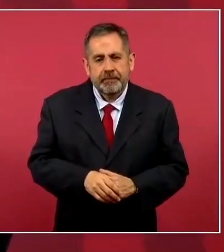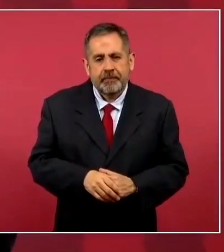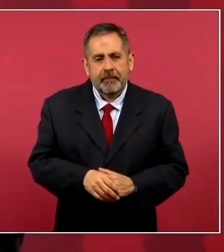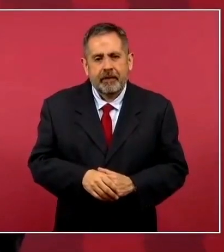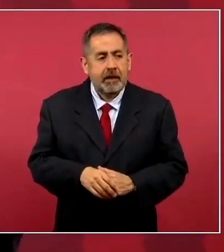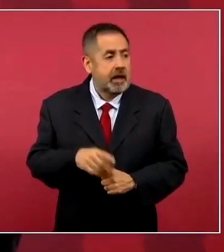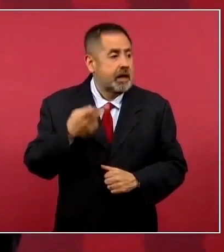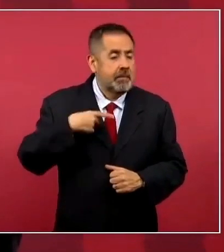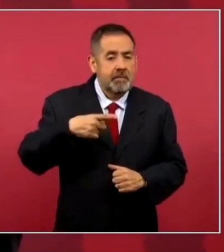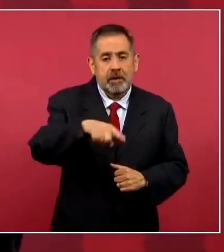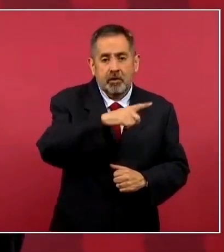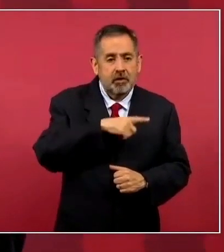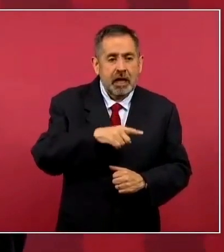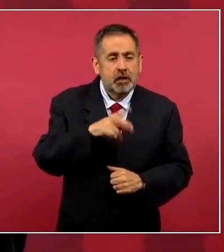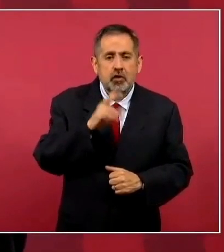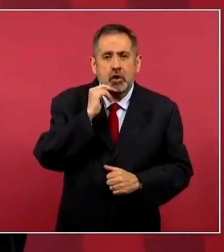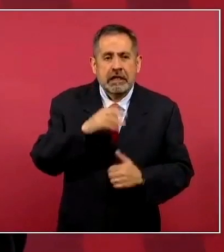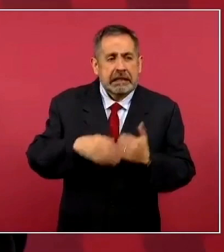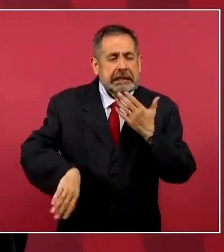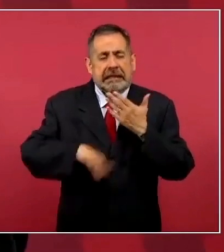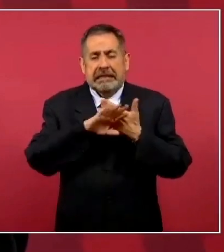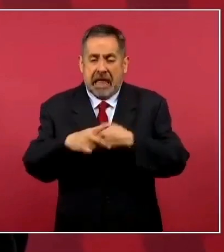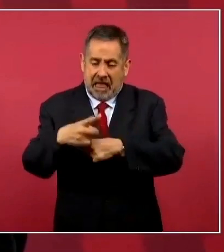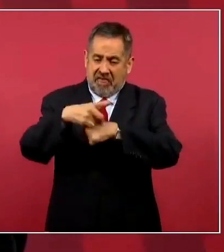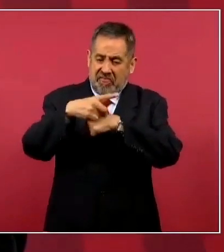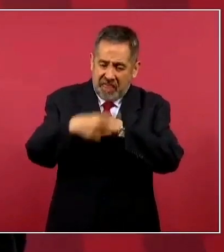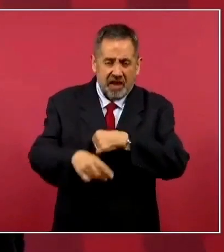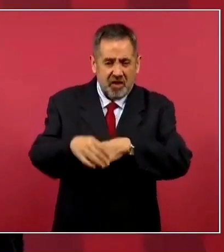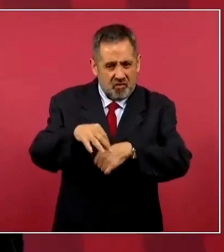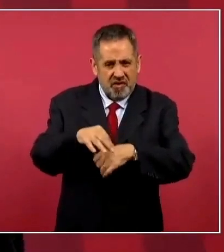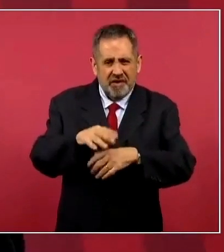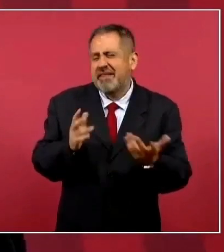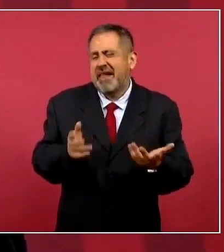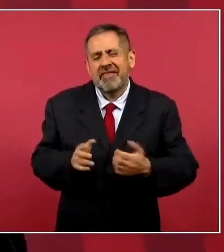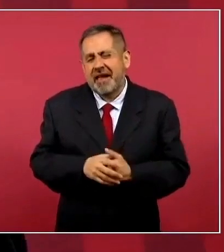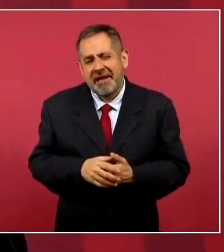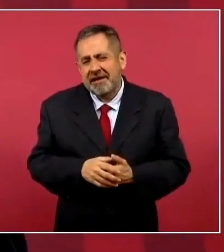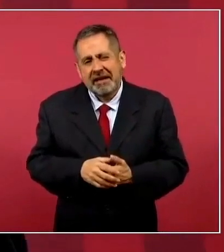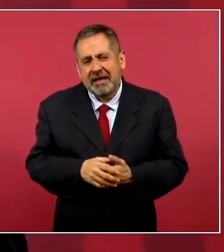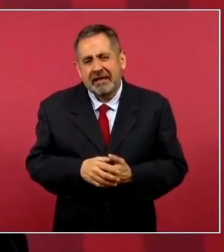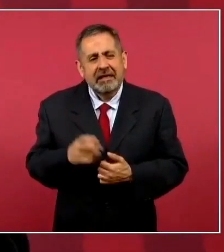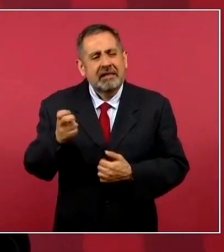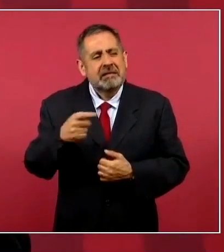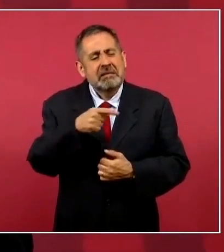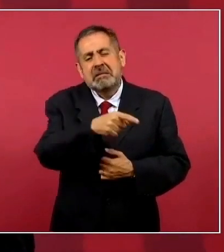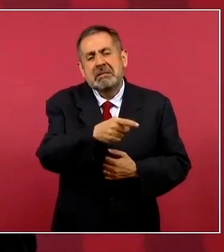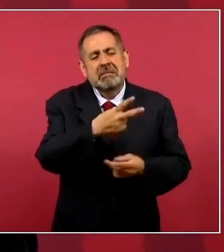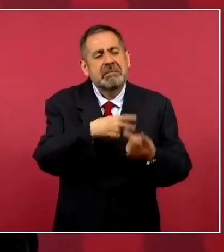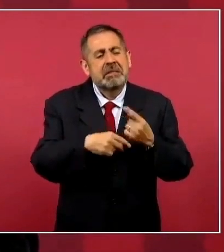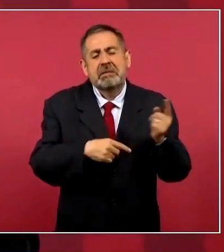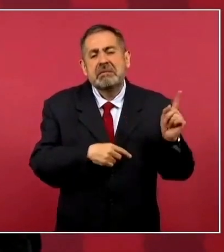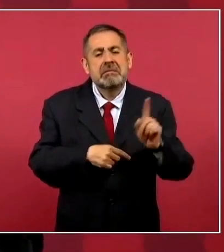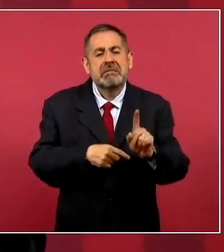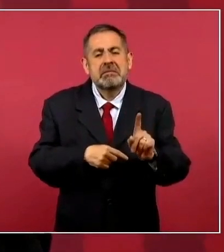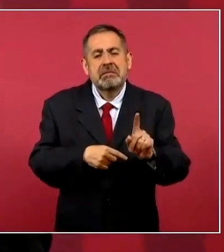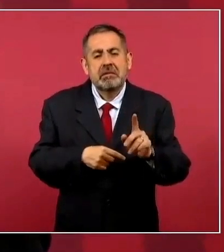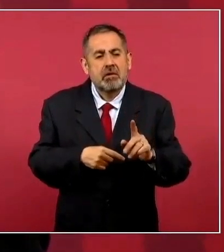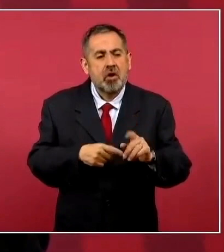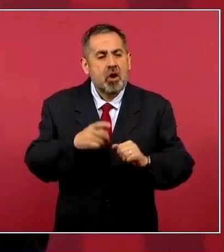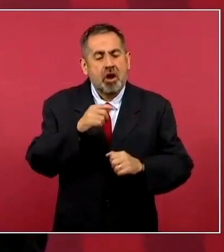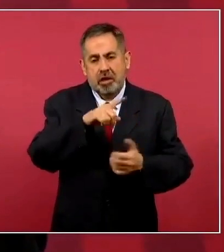tiene ánimo de dañar. En este caso es un